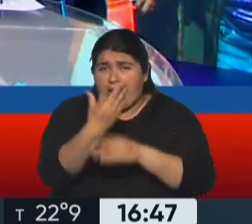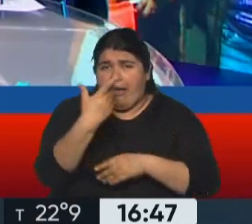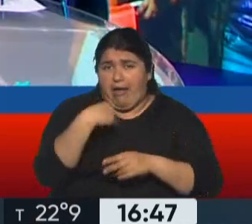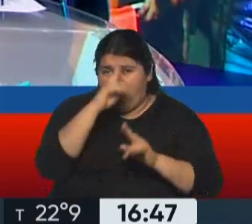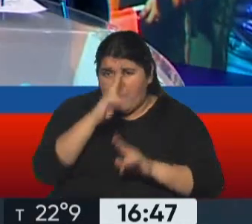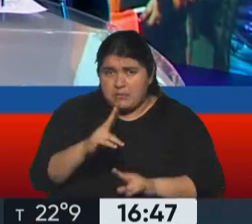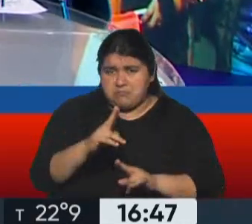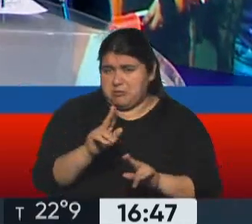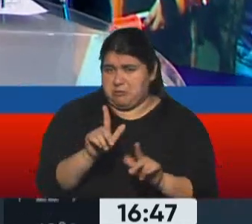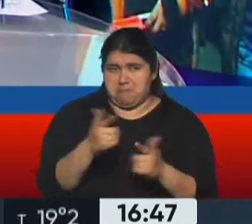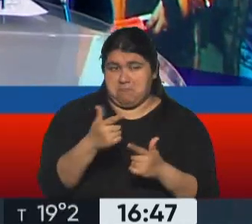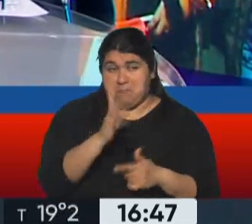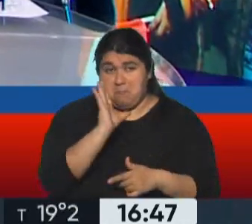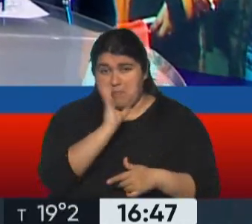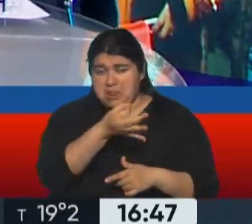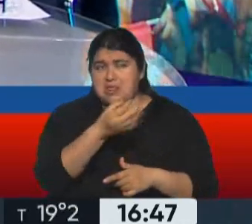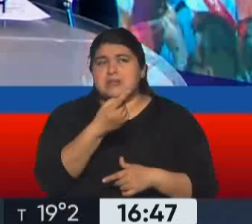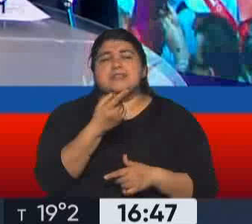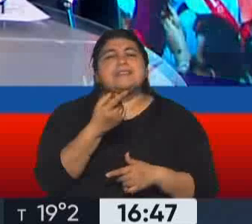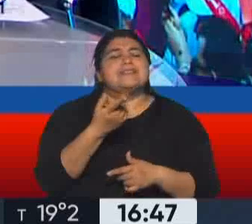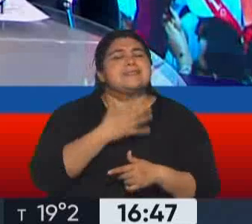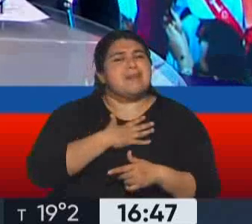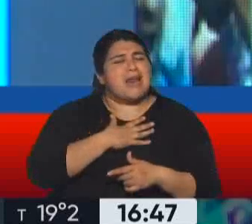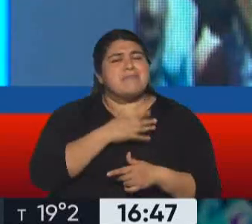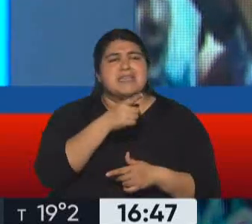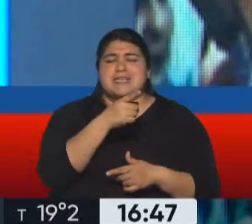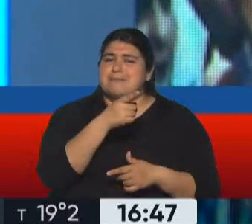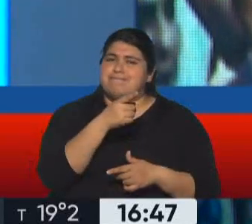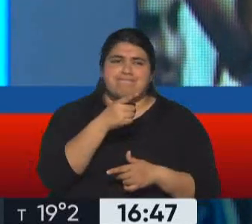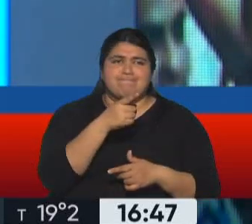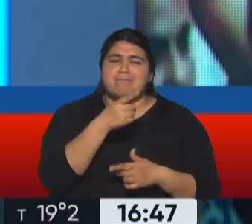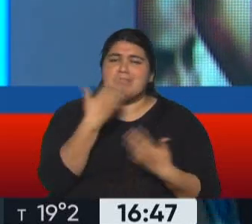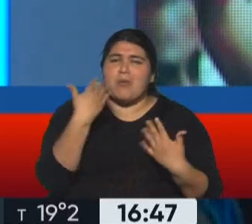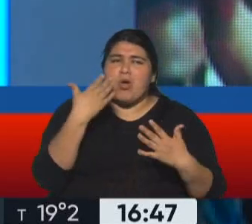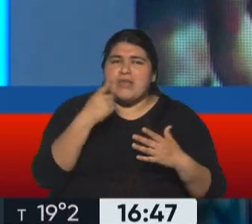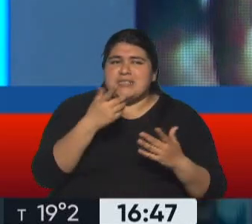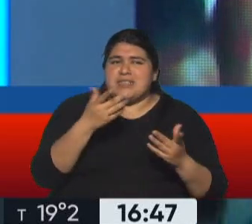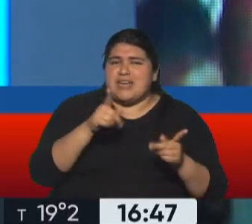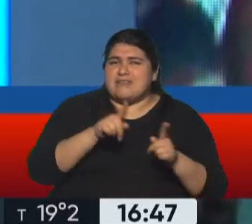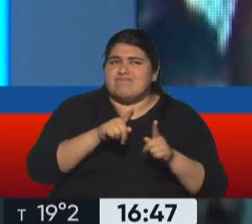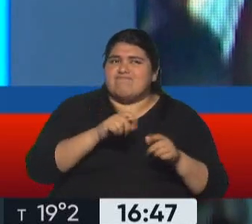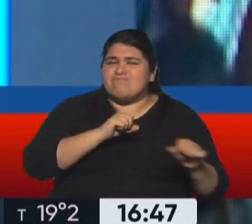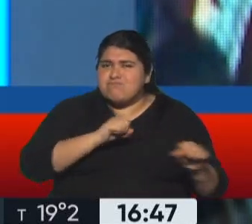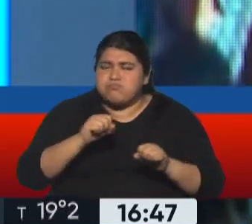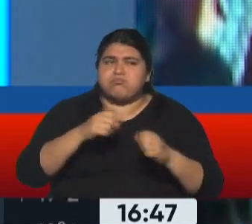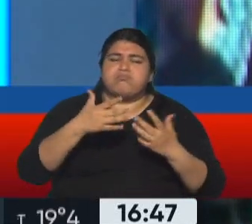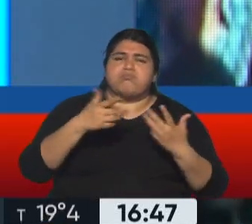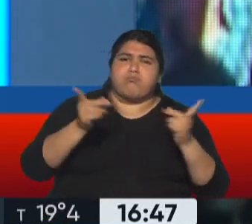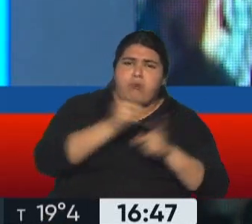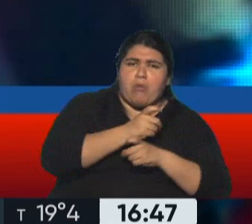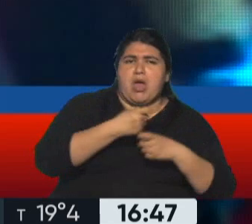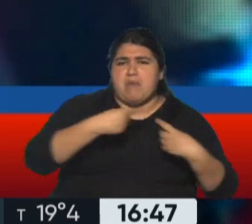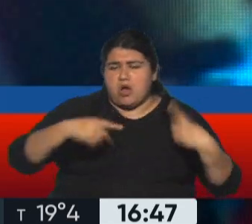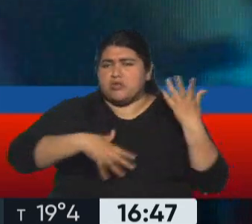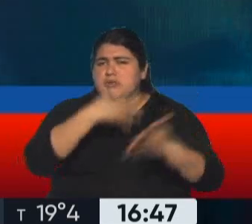parece hasta una razón esperable de este tipo de gobierno y este tipo, por lo menos, de etapas por las que pasan estos países. Sí,